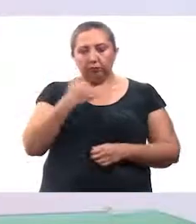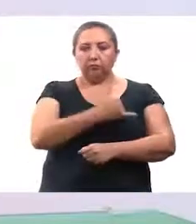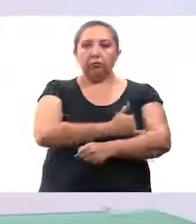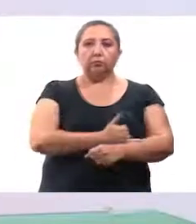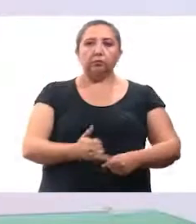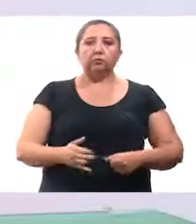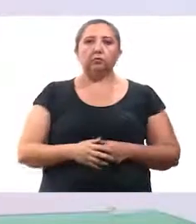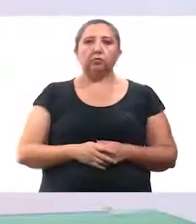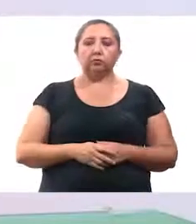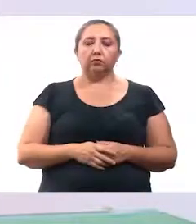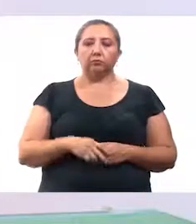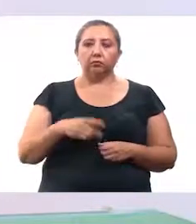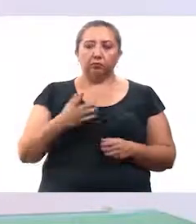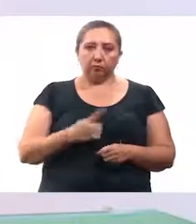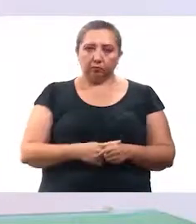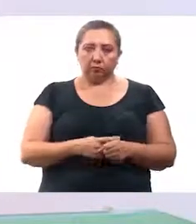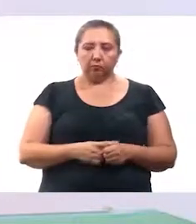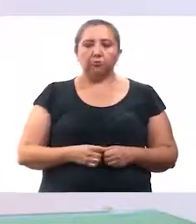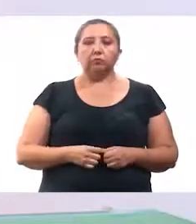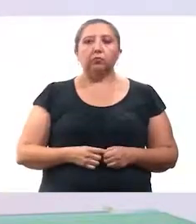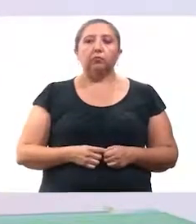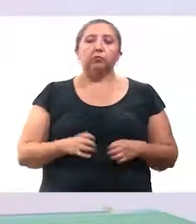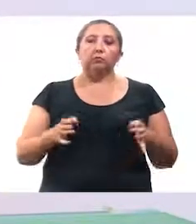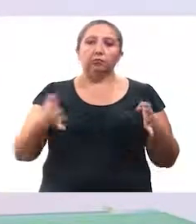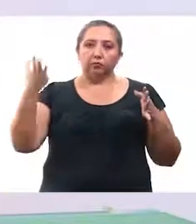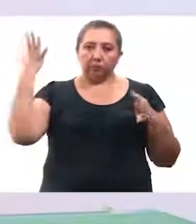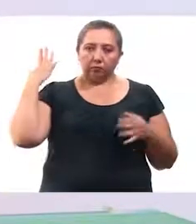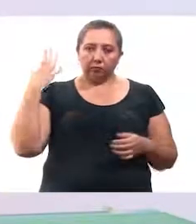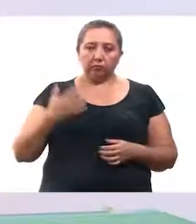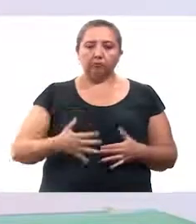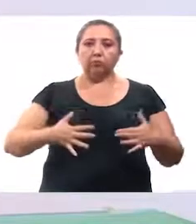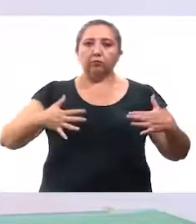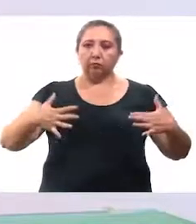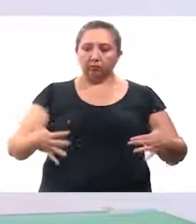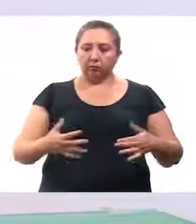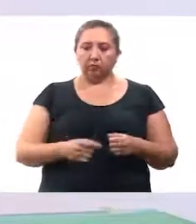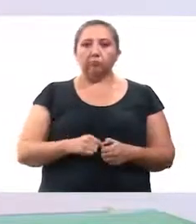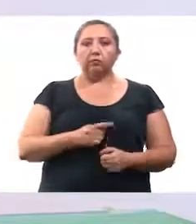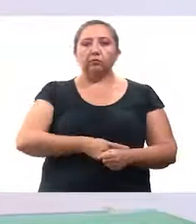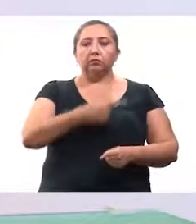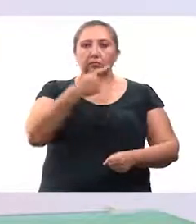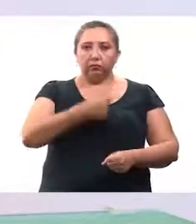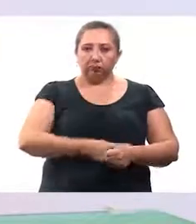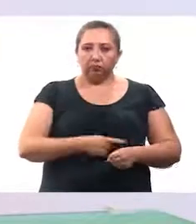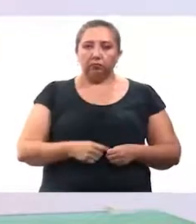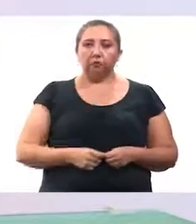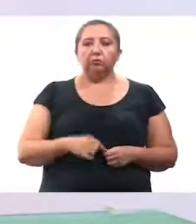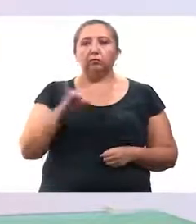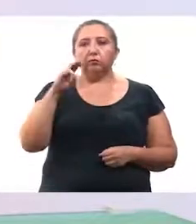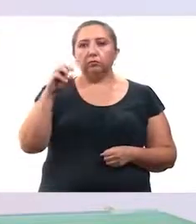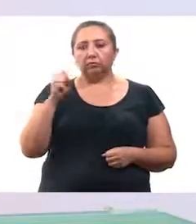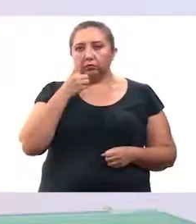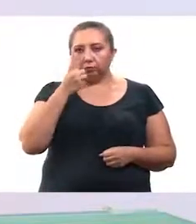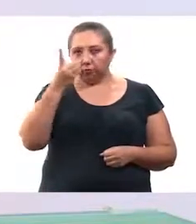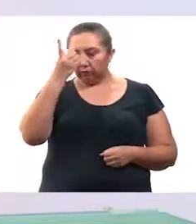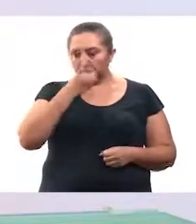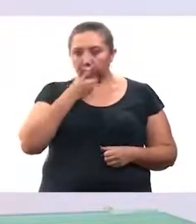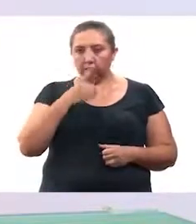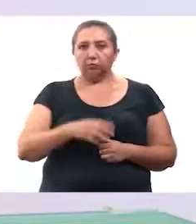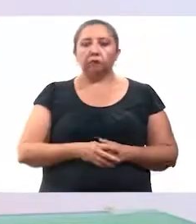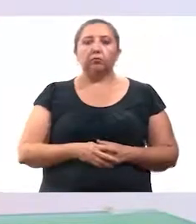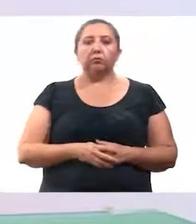Izamal. Entre sus principales enfermedades se encontraban obesidad, hipertensión, inmunosupresión y